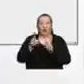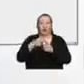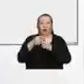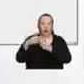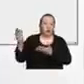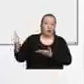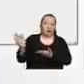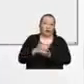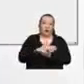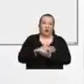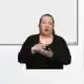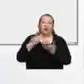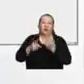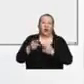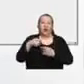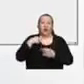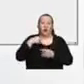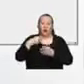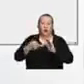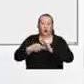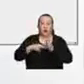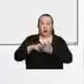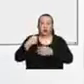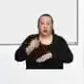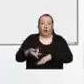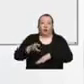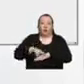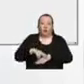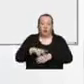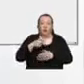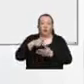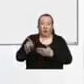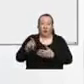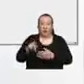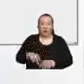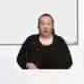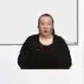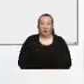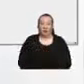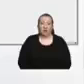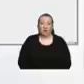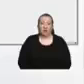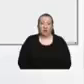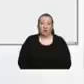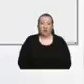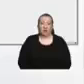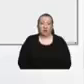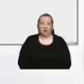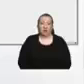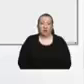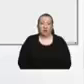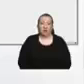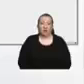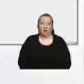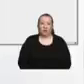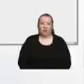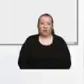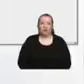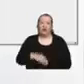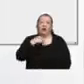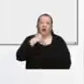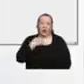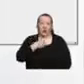que resulta que van a sobornar primera vez que veo una empresa que soborno para que le quita en contrato en lugar de entregar encontrar esto lo que hemos tenido que